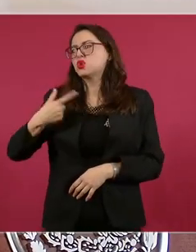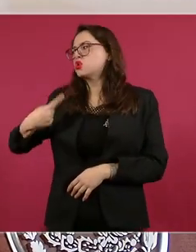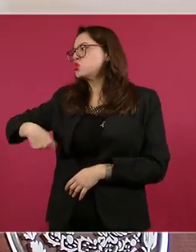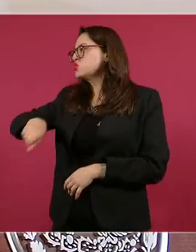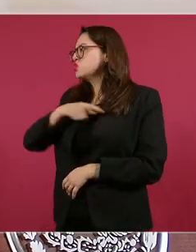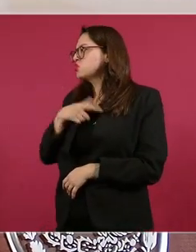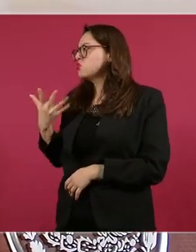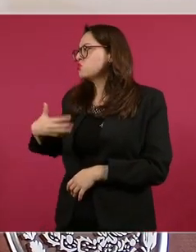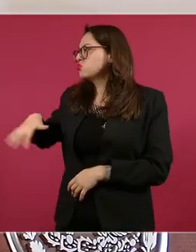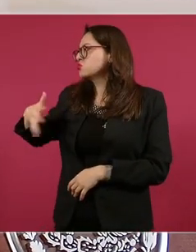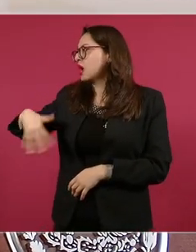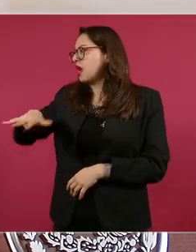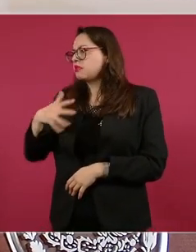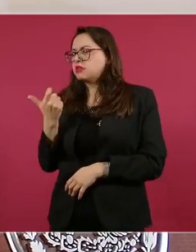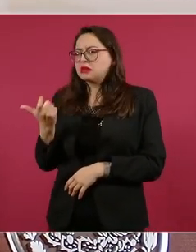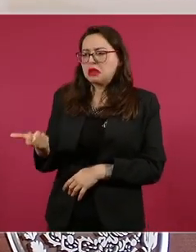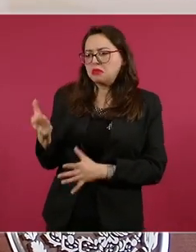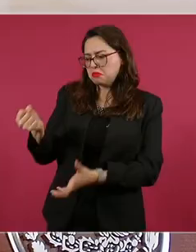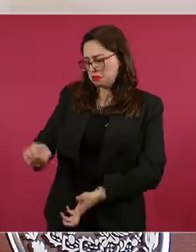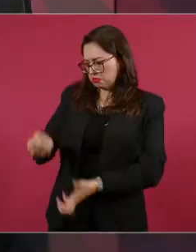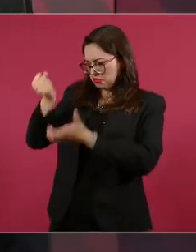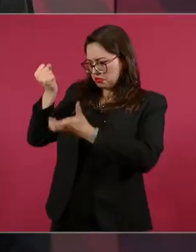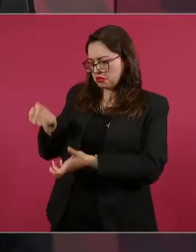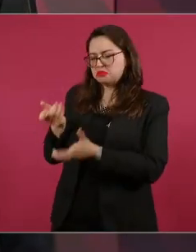entregar a todos los niños de Oaxaca,